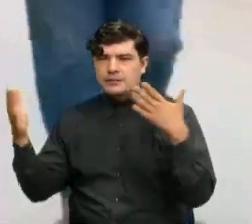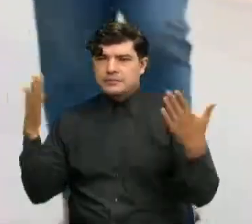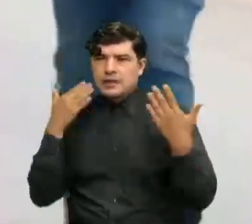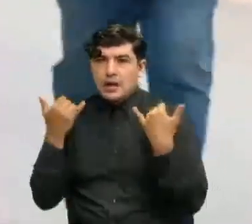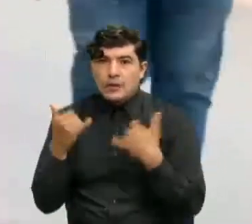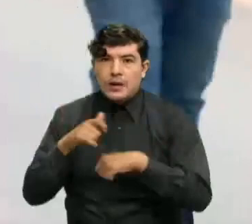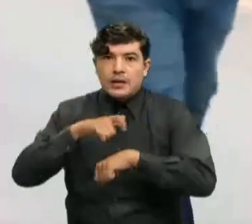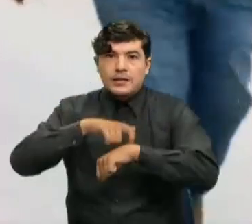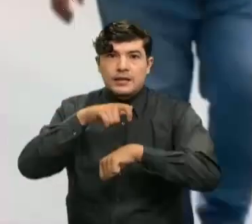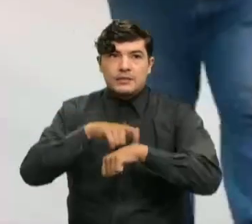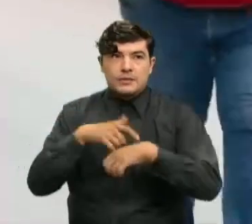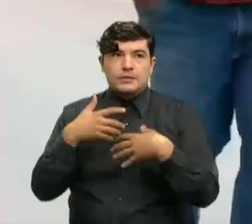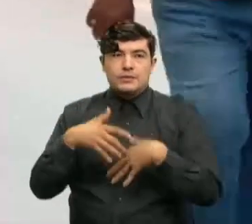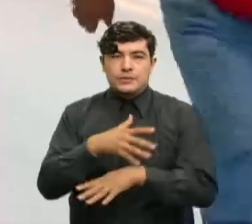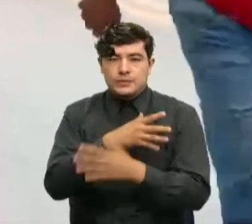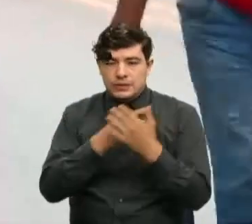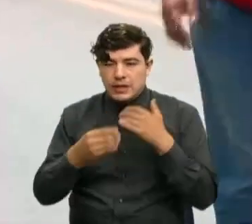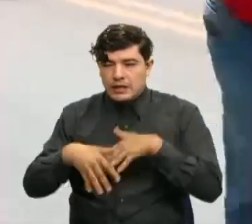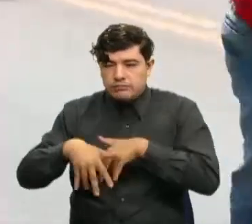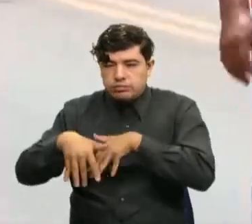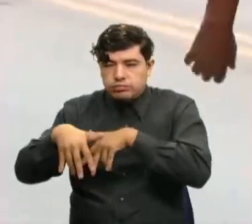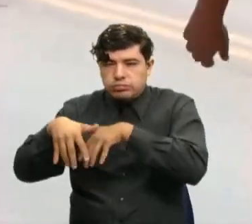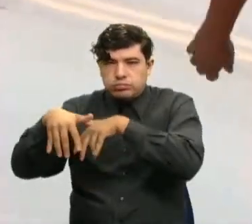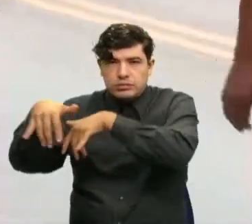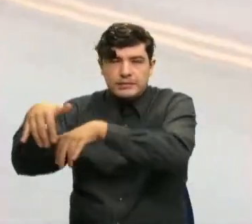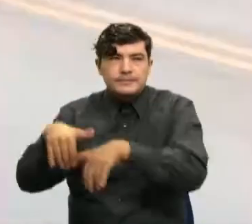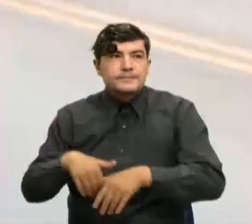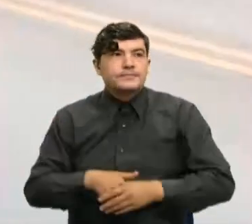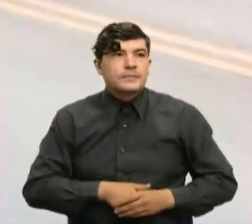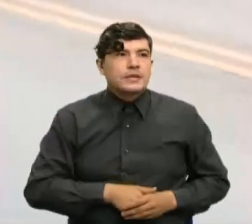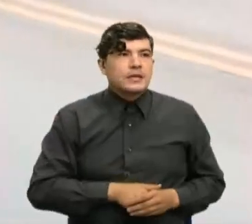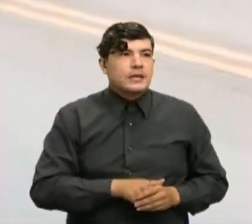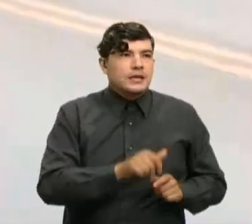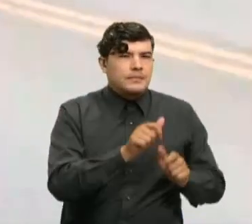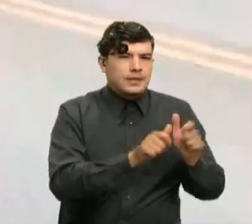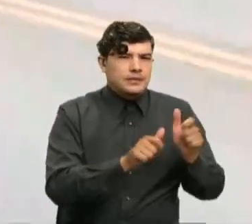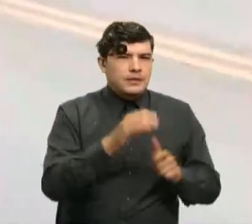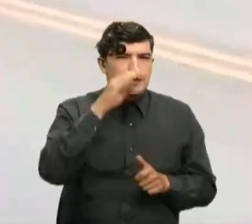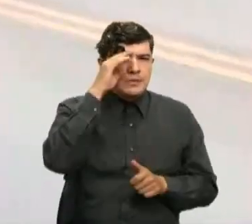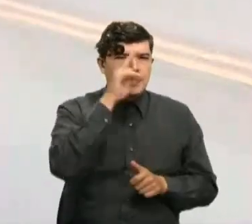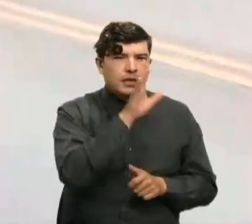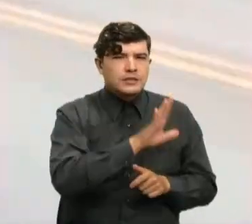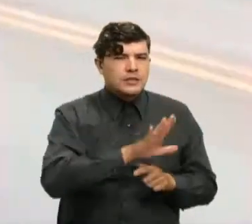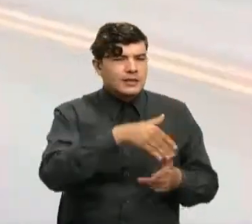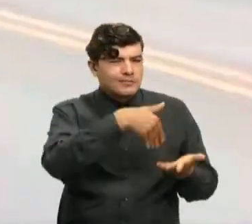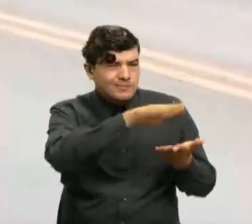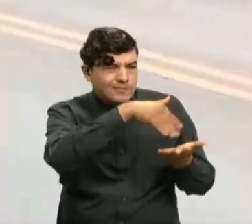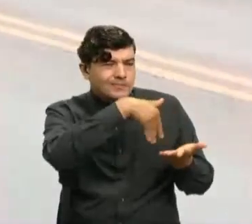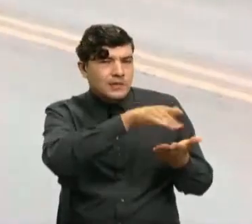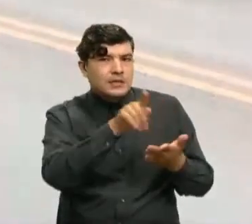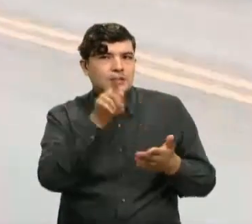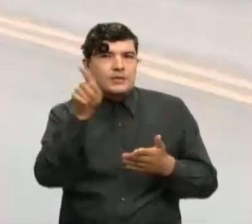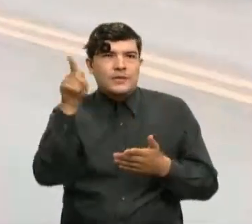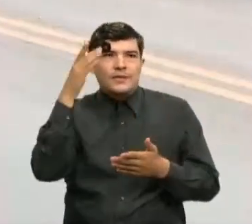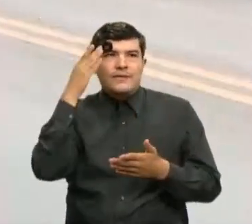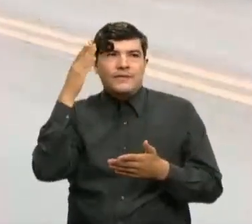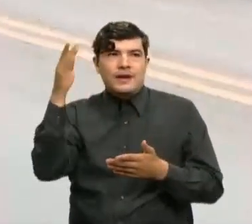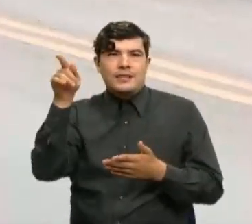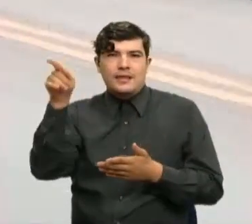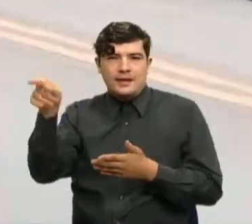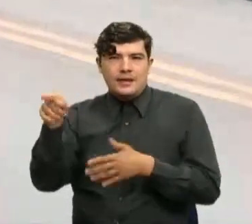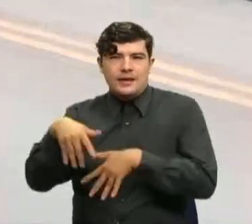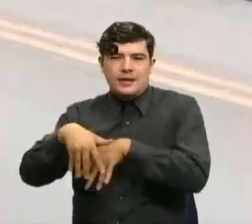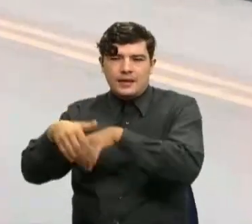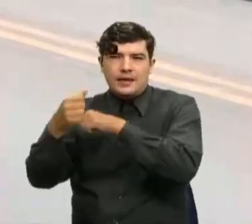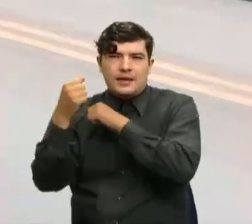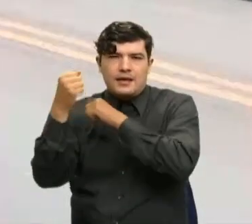a desplazarse. Quiero mostrarles, a esta hora la policía ha empezado a correr a la gente que está en este punto, porque ya vienen bajando los manifestantes. Durante todo el